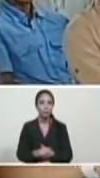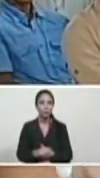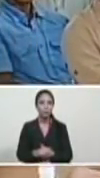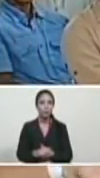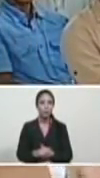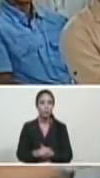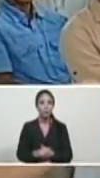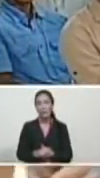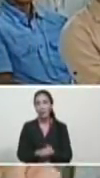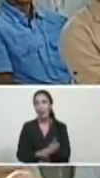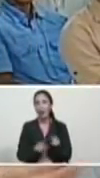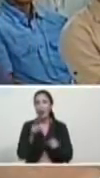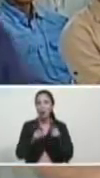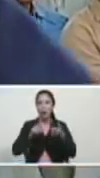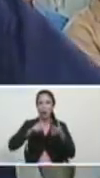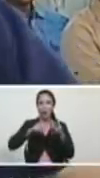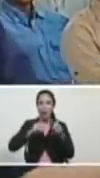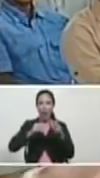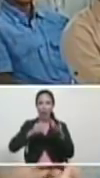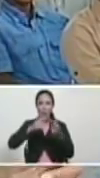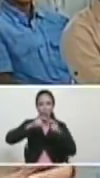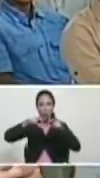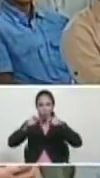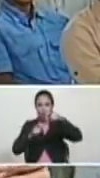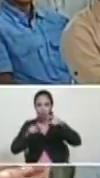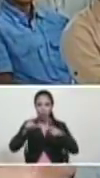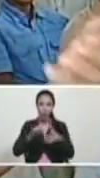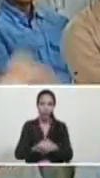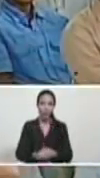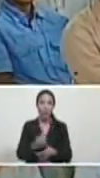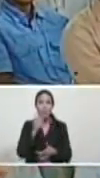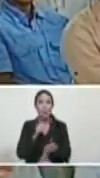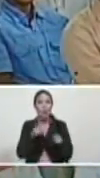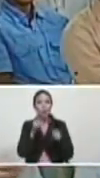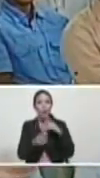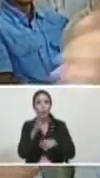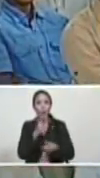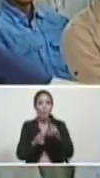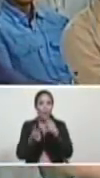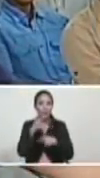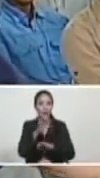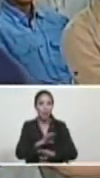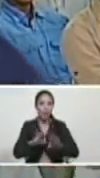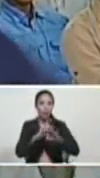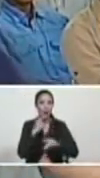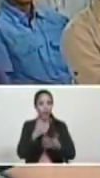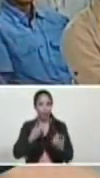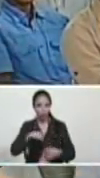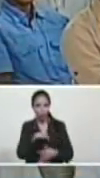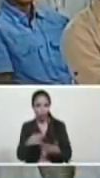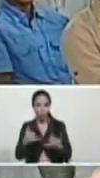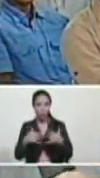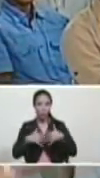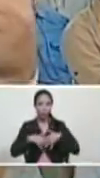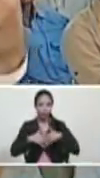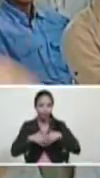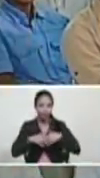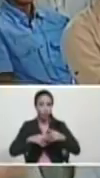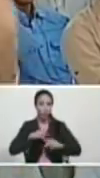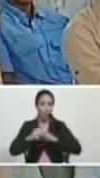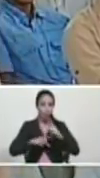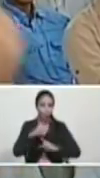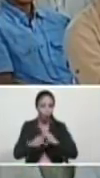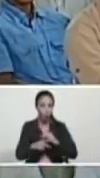la doctrina liberal, porque son enfermedades huérfanas para el mercado. Entonces nosotros tenemos la capacidad, ya le hablé de la solidaridad de nuestra materia prima